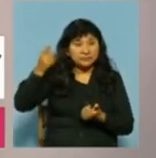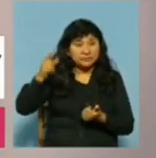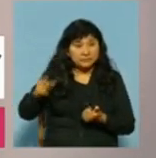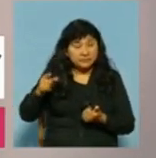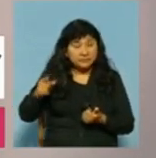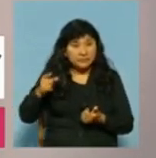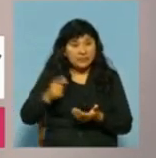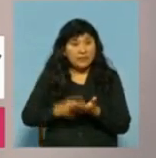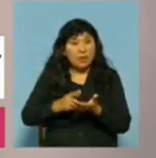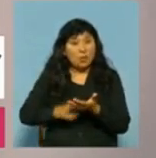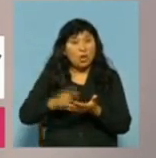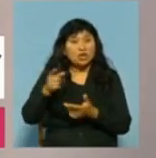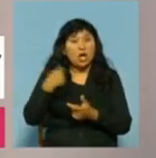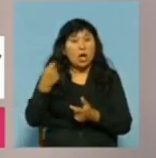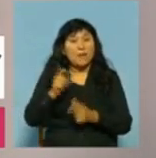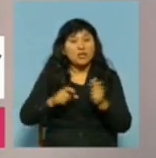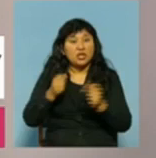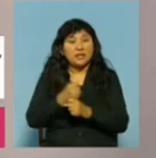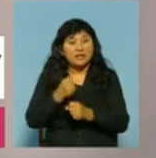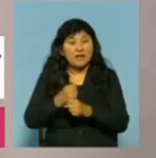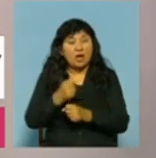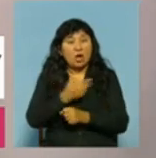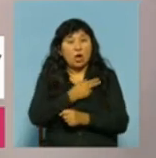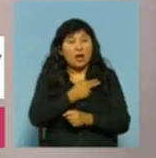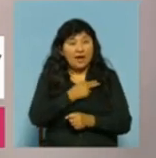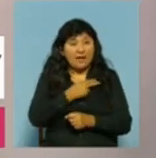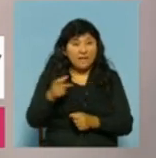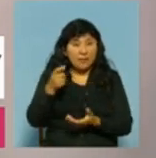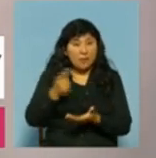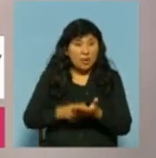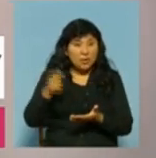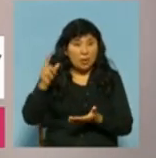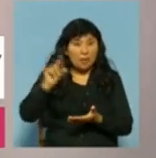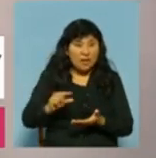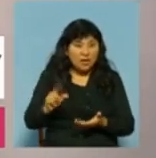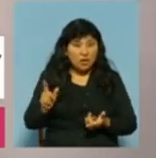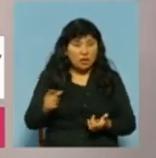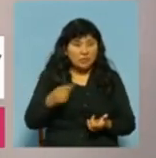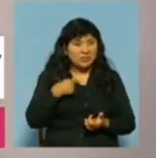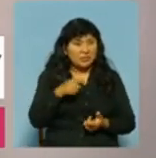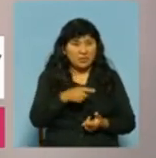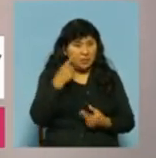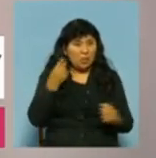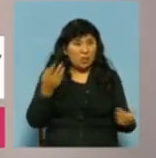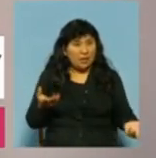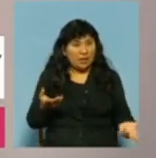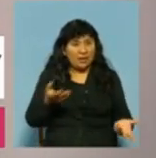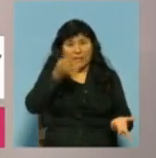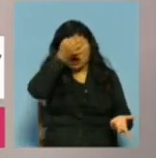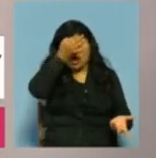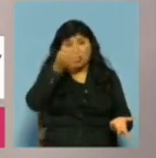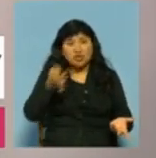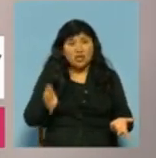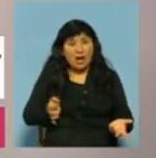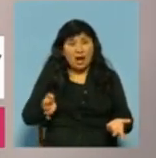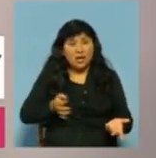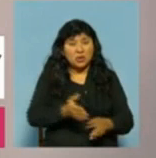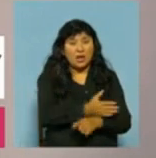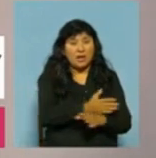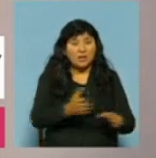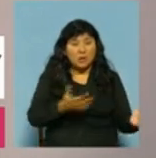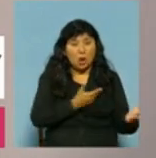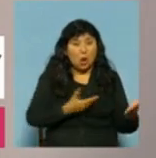años del kirchnerismo porque nos por que nos trajeron hasta acá haciendo quebrar empresas generando la industria del juicio